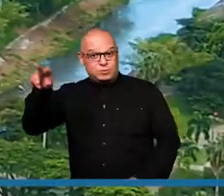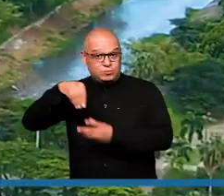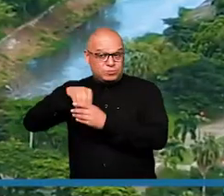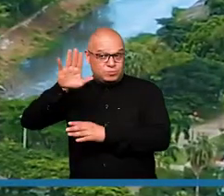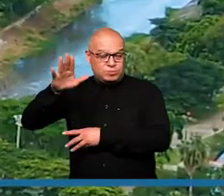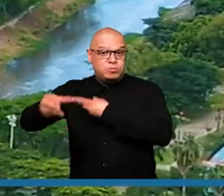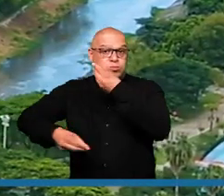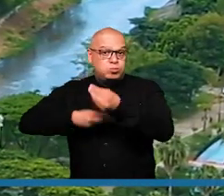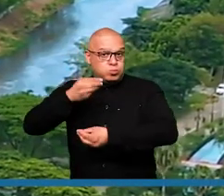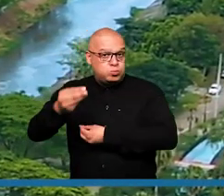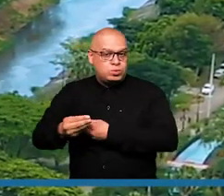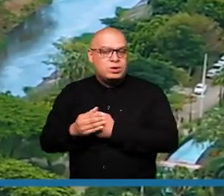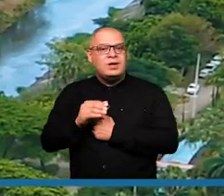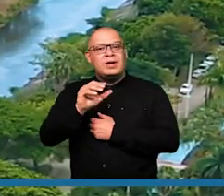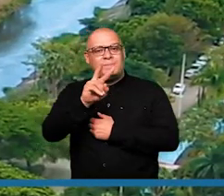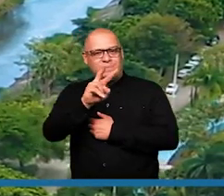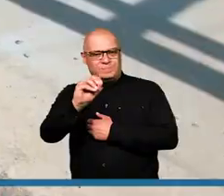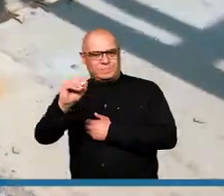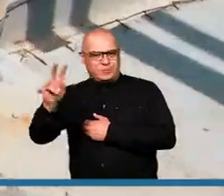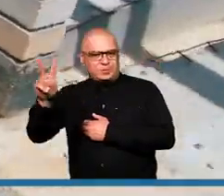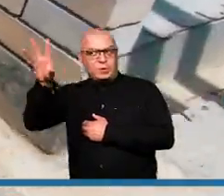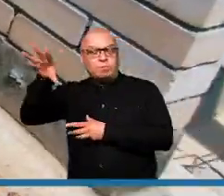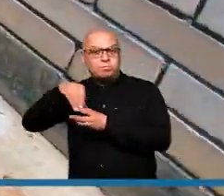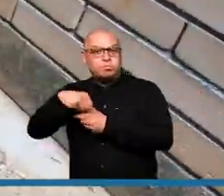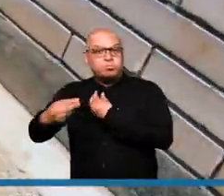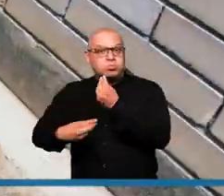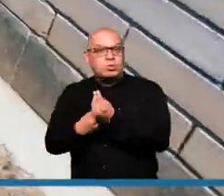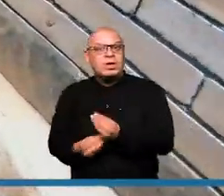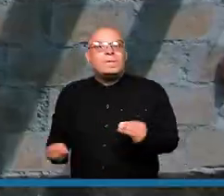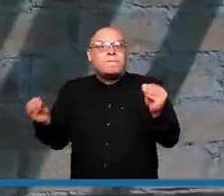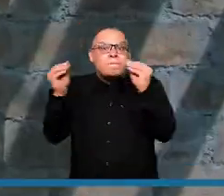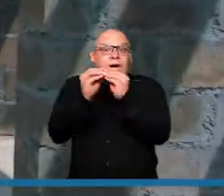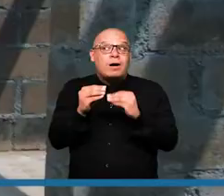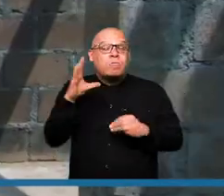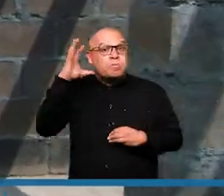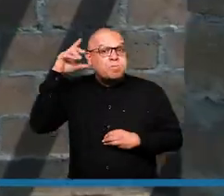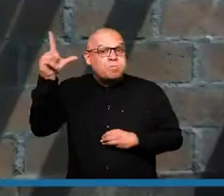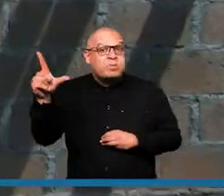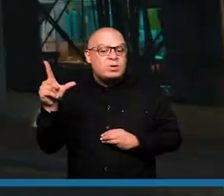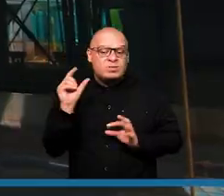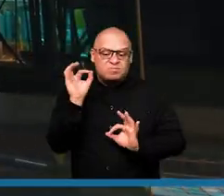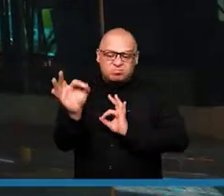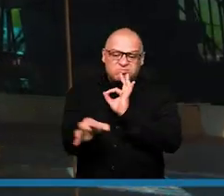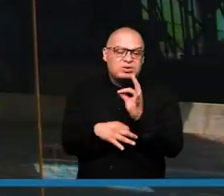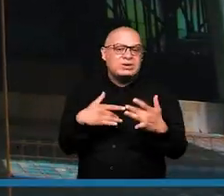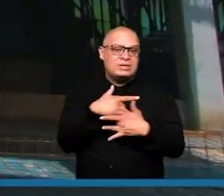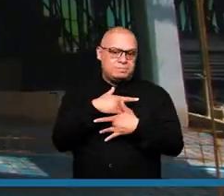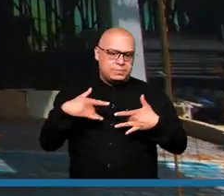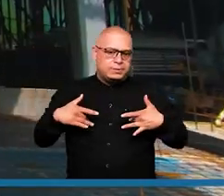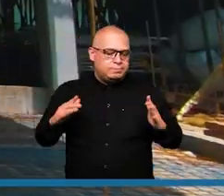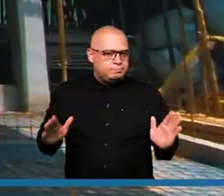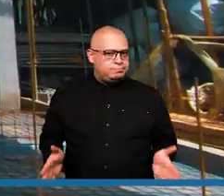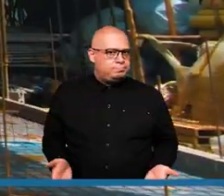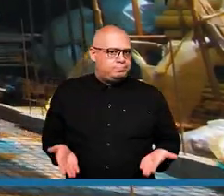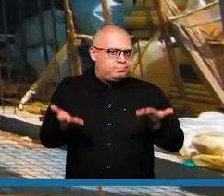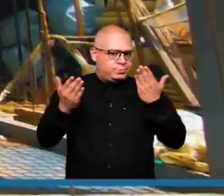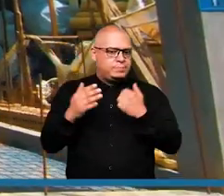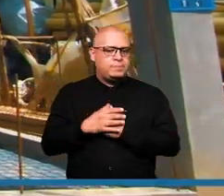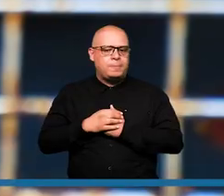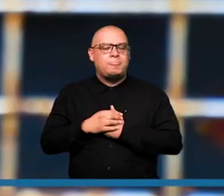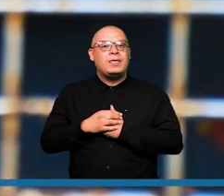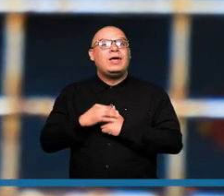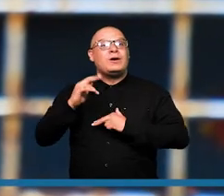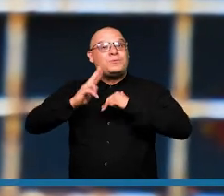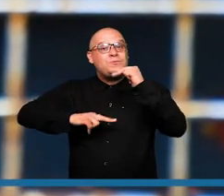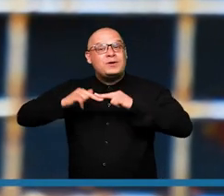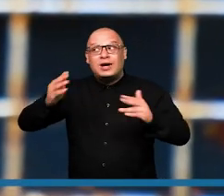hacer centro de atención, valoración y rehabilitación de fauna silvestre, donde vamos a tratar con una especie que está amenazada, que es el tití